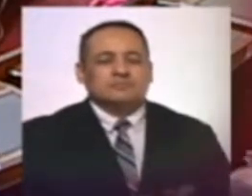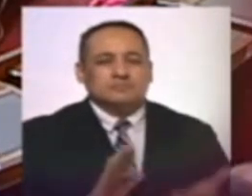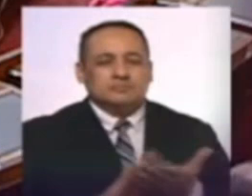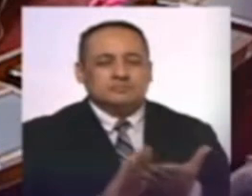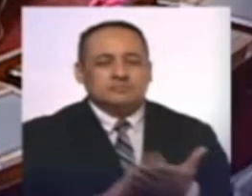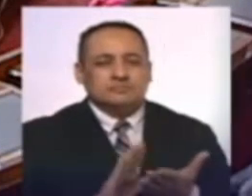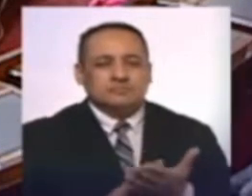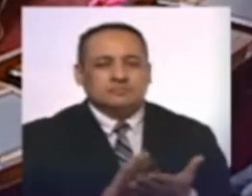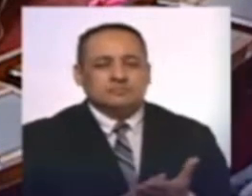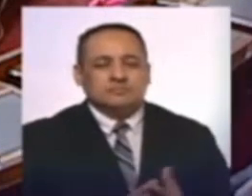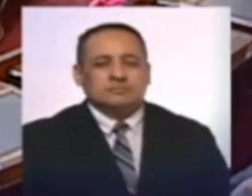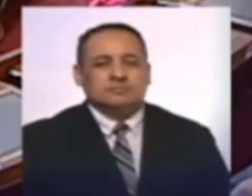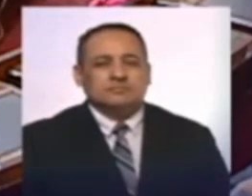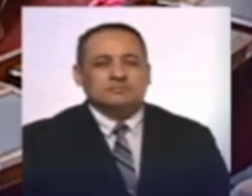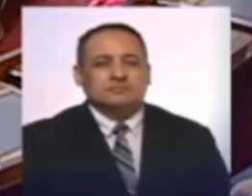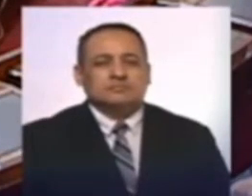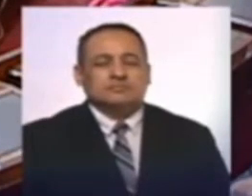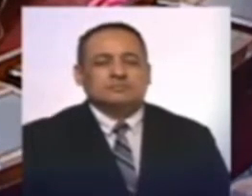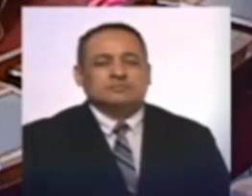pero